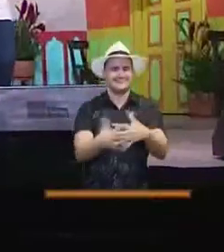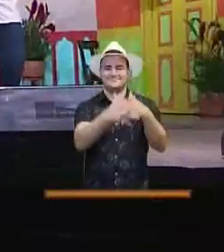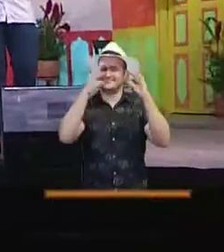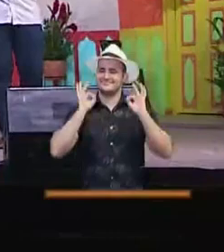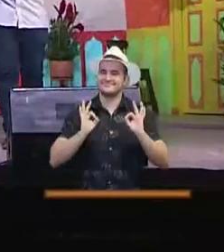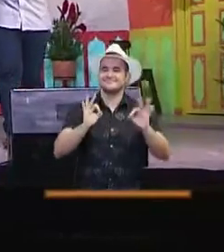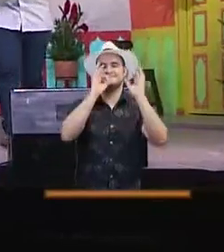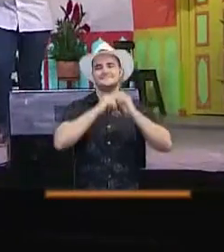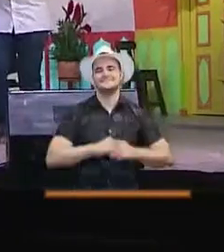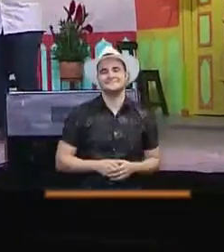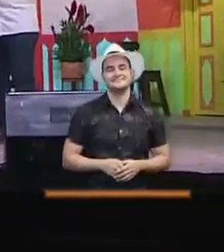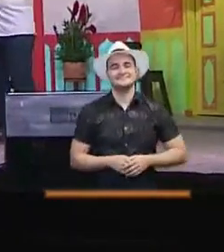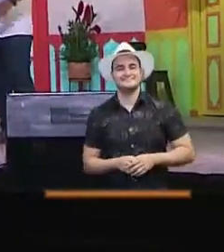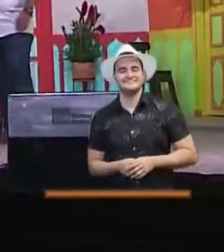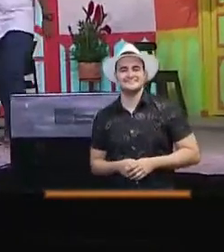primaveral.